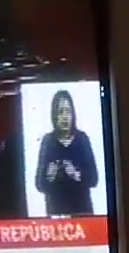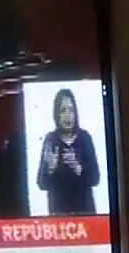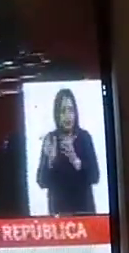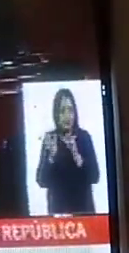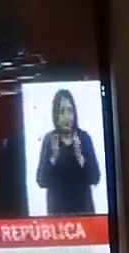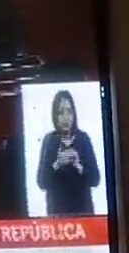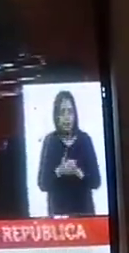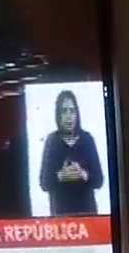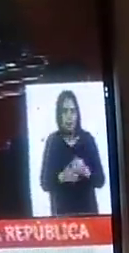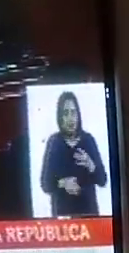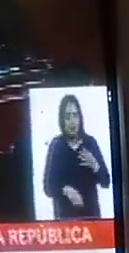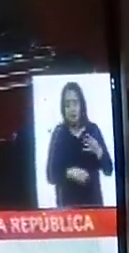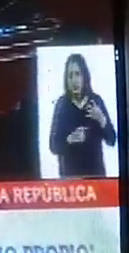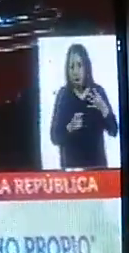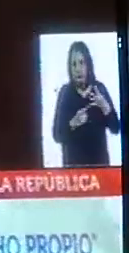punto de santa